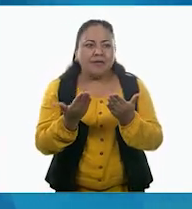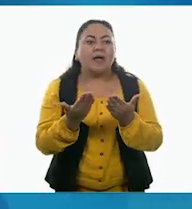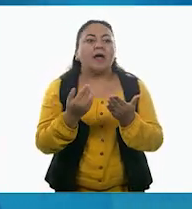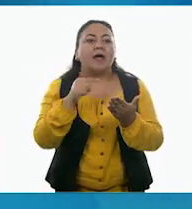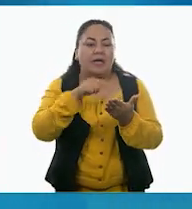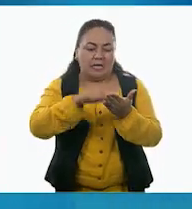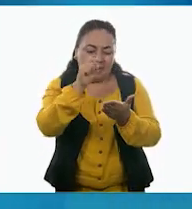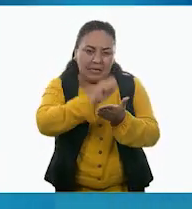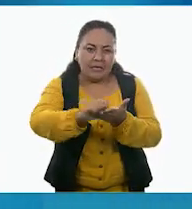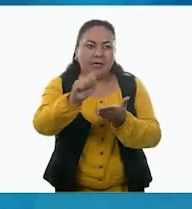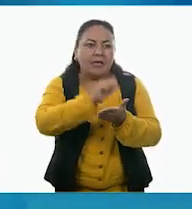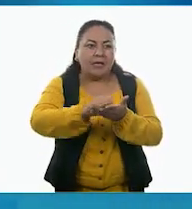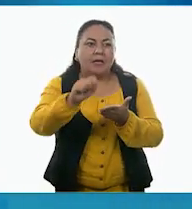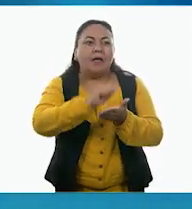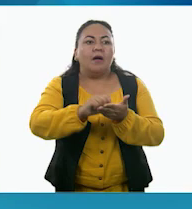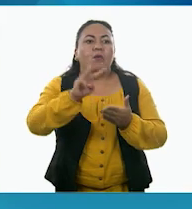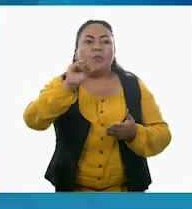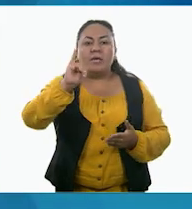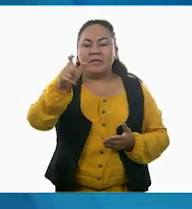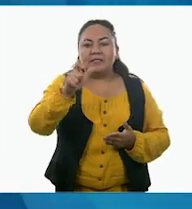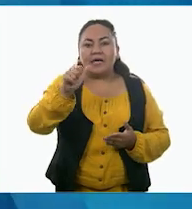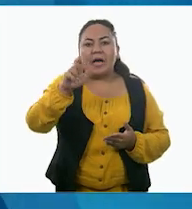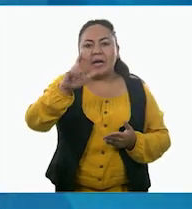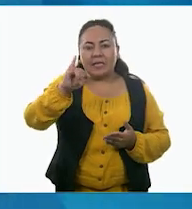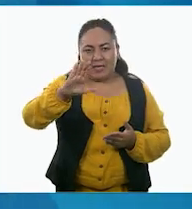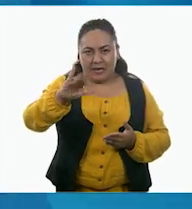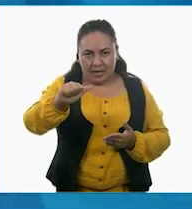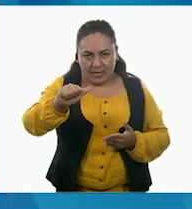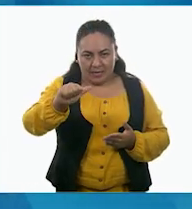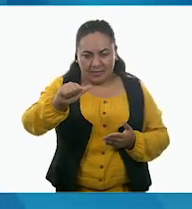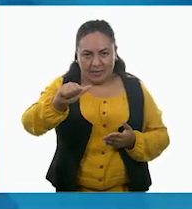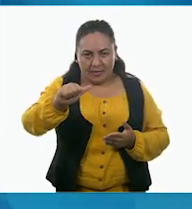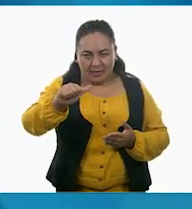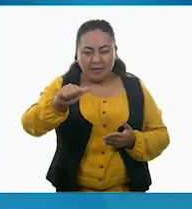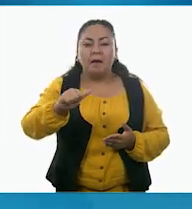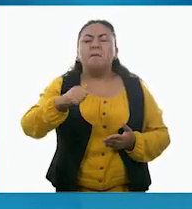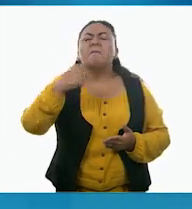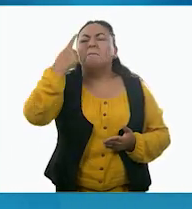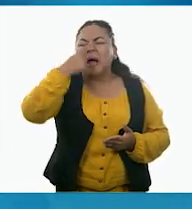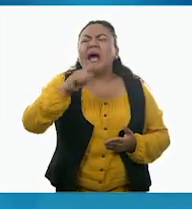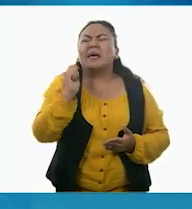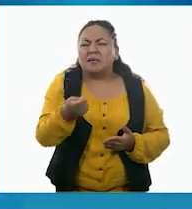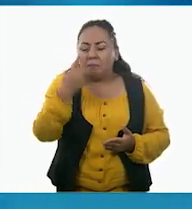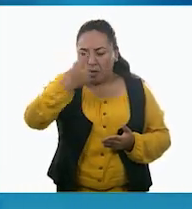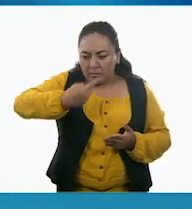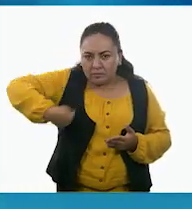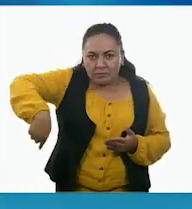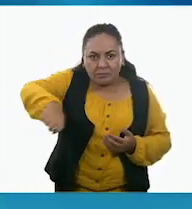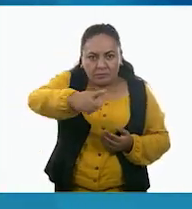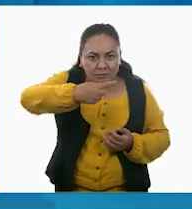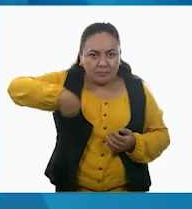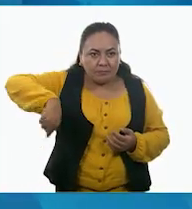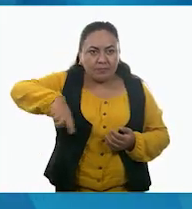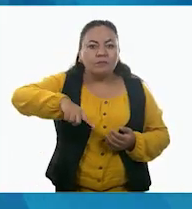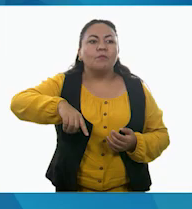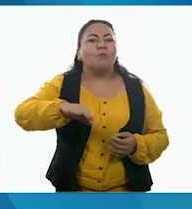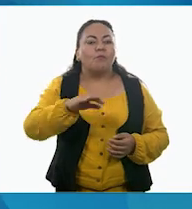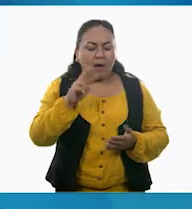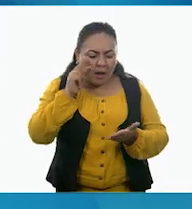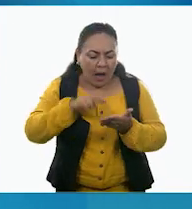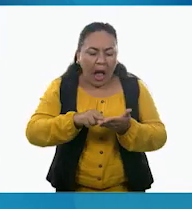inventé en y tu nunca te barico. Tan recuerda, tanio que te mute nunca. Ay, me neme.